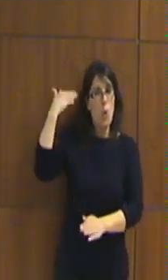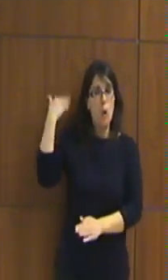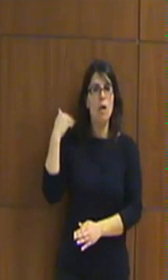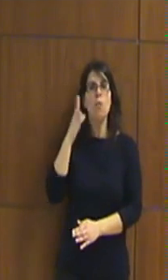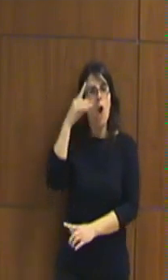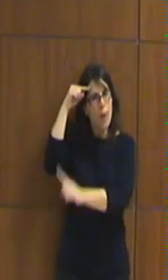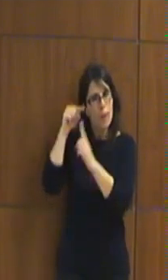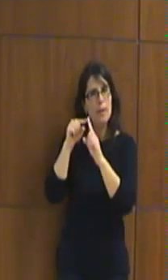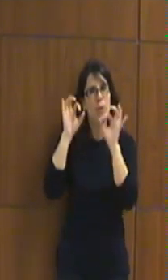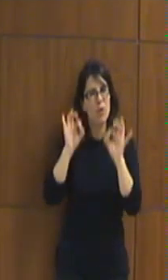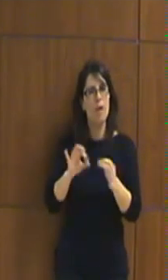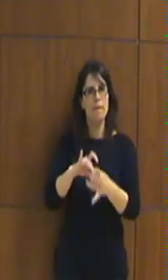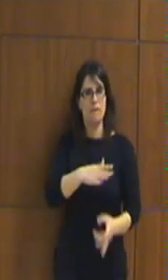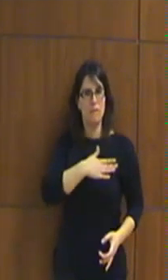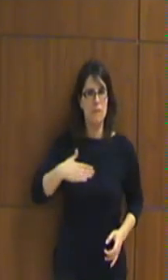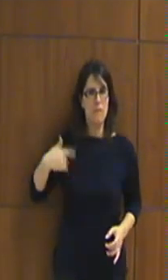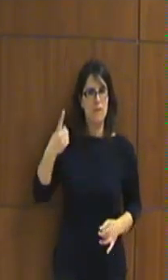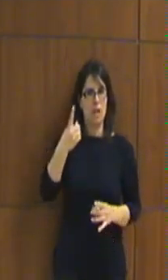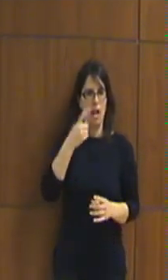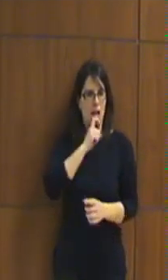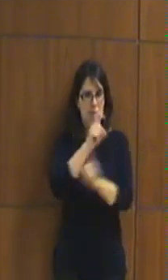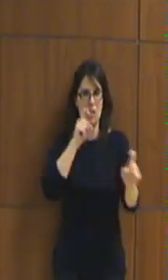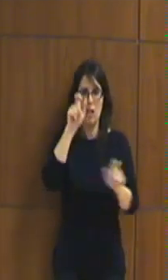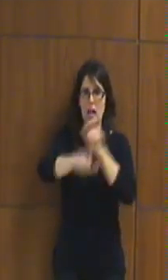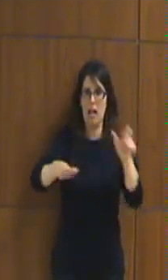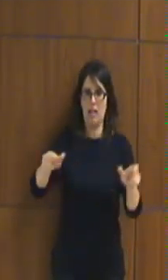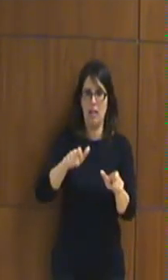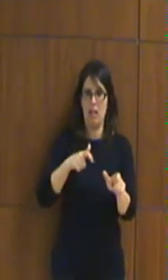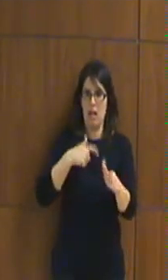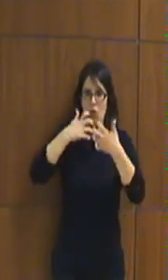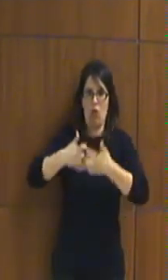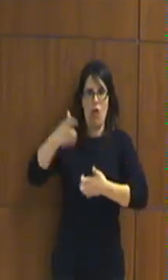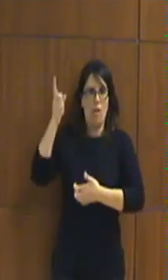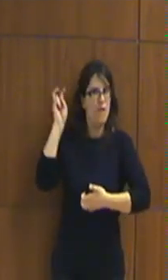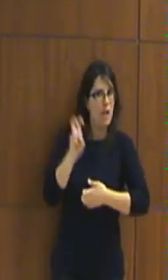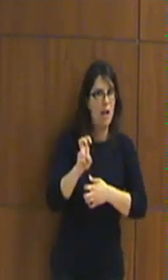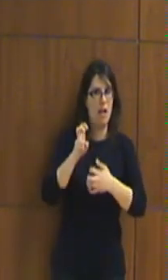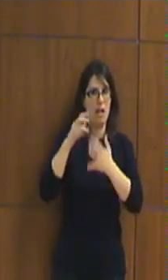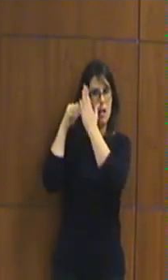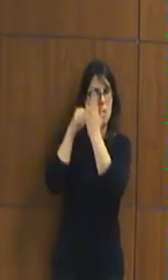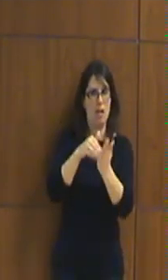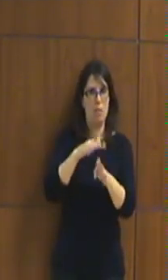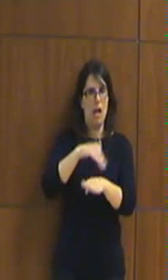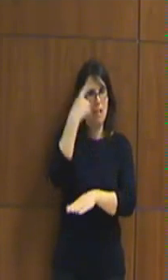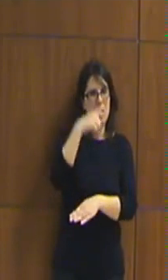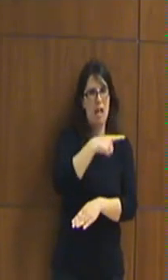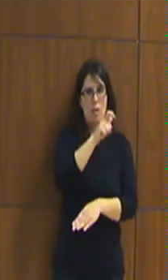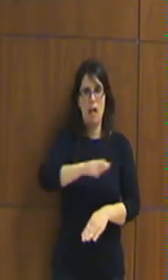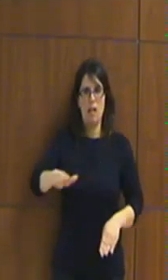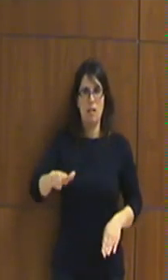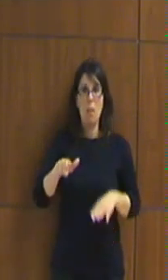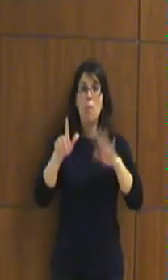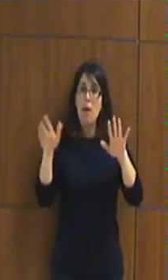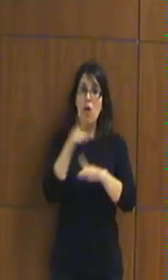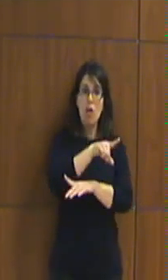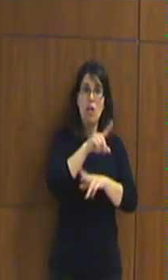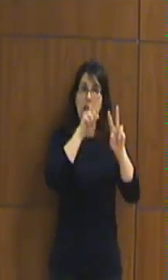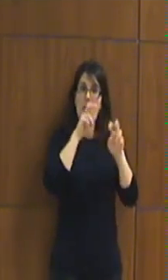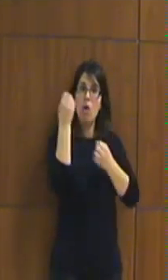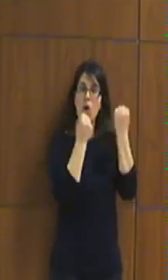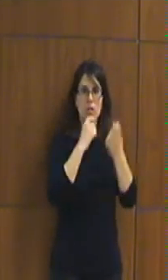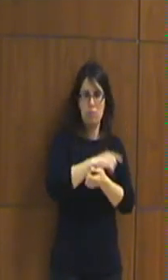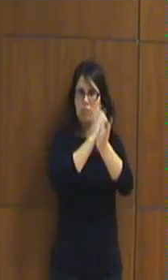al escenario por el que se movía de que esa máquina estaba en funcionamiento y podía tener un peligro, pero nadie lo ha contemplado en el tema de los coches, que es un